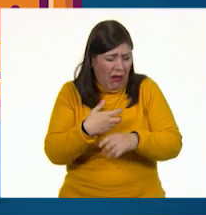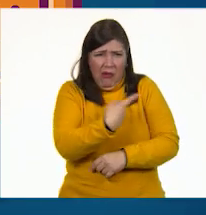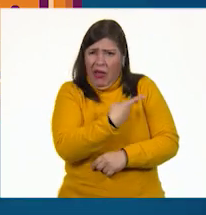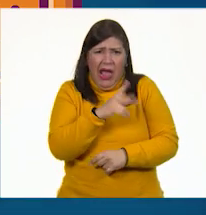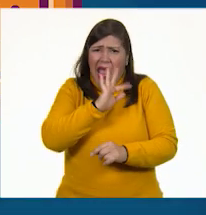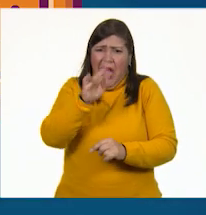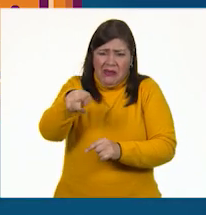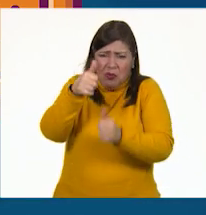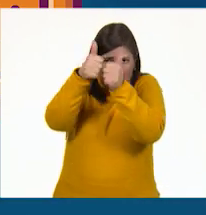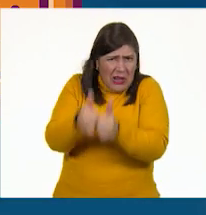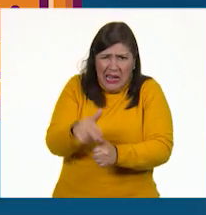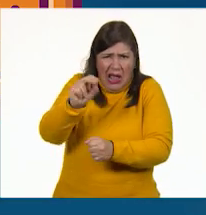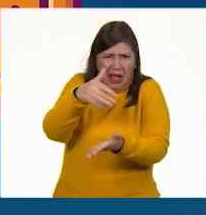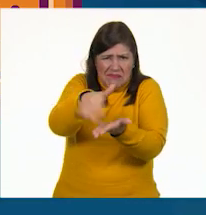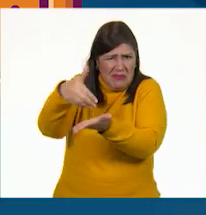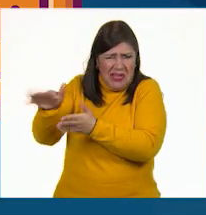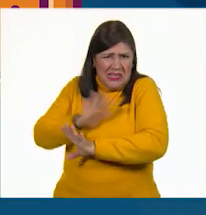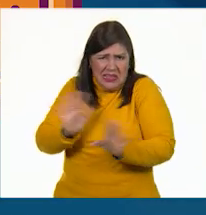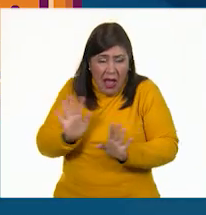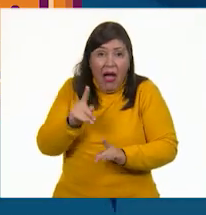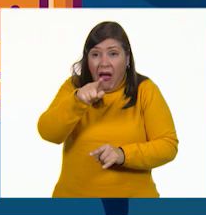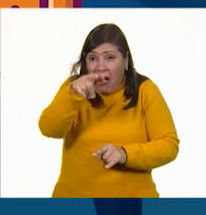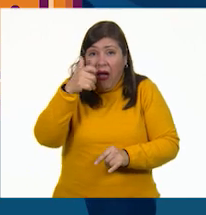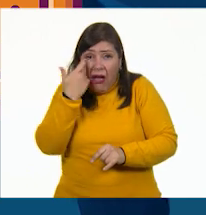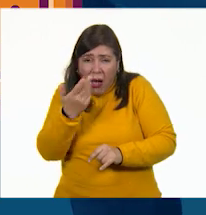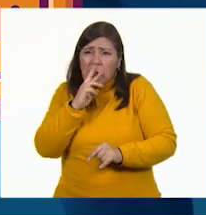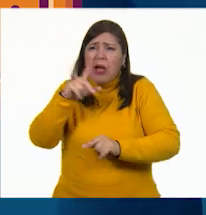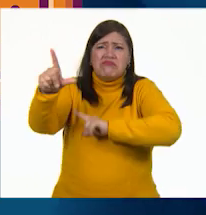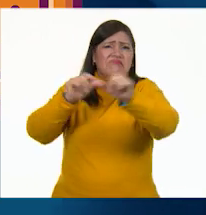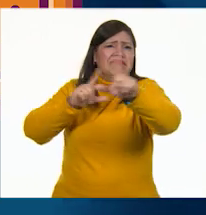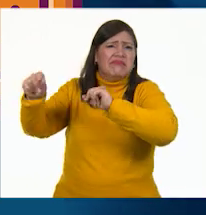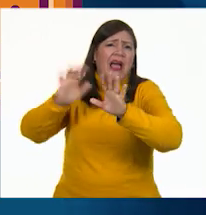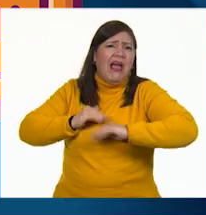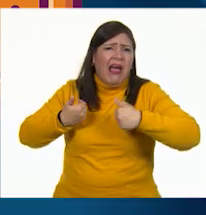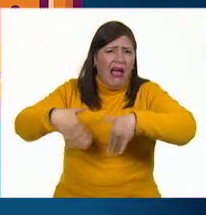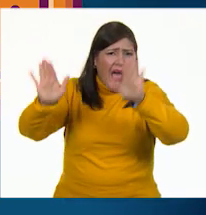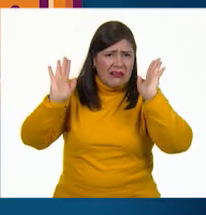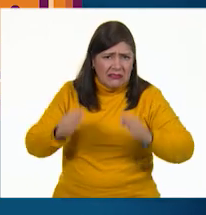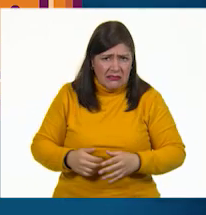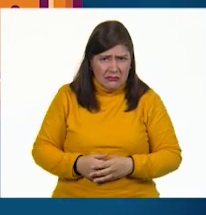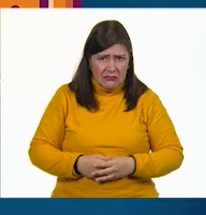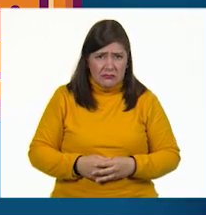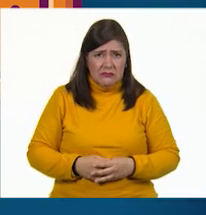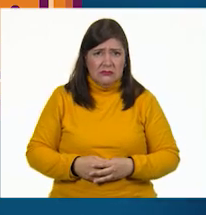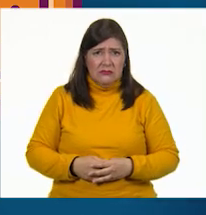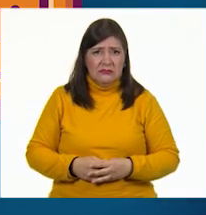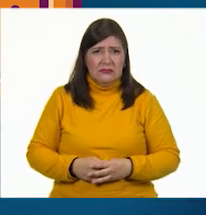los queremos aquí. Si alguien más se quiere ir, que se vaya.